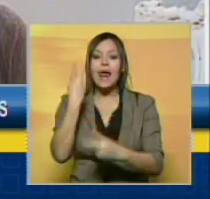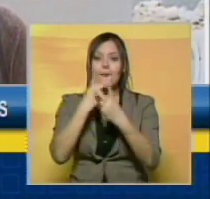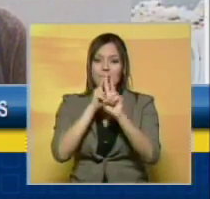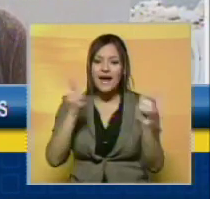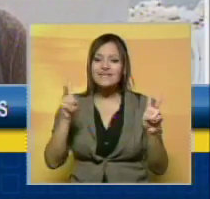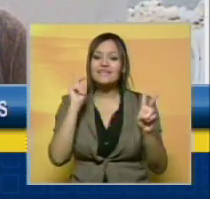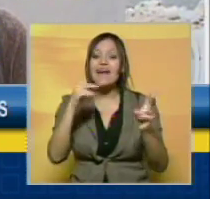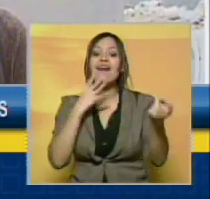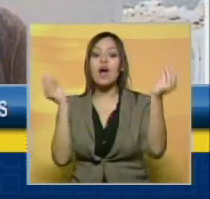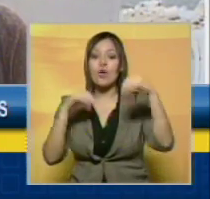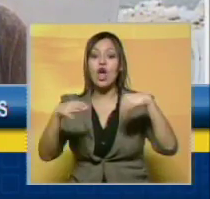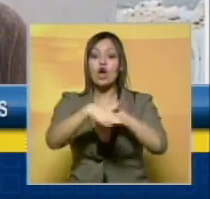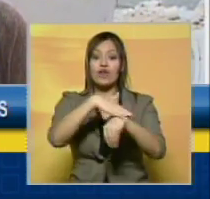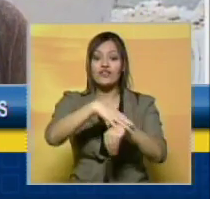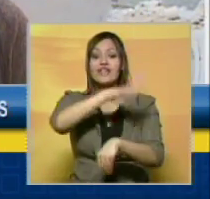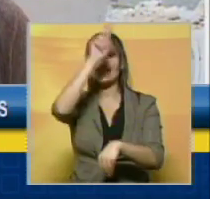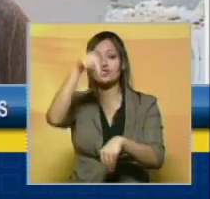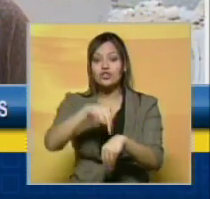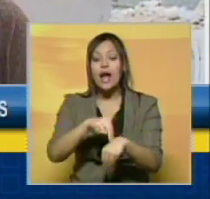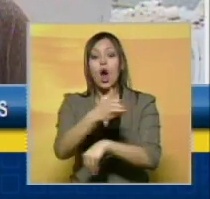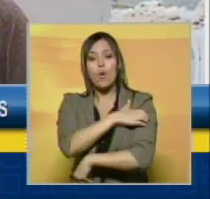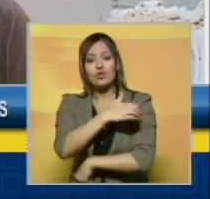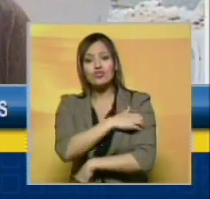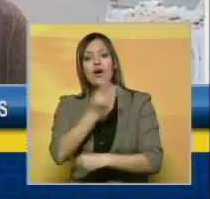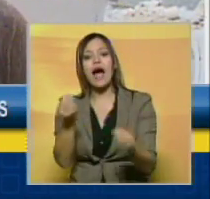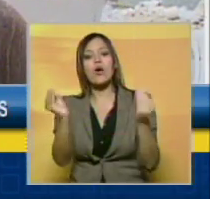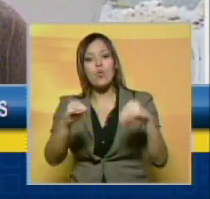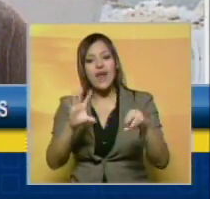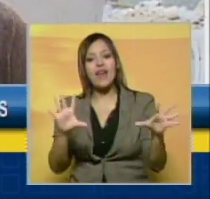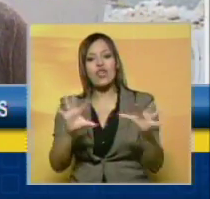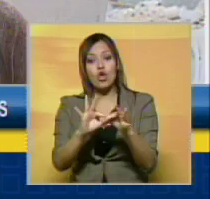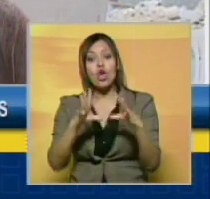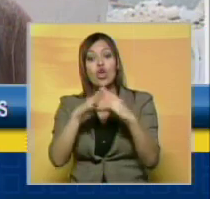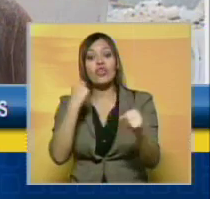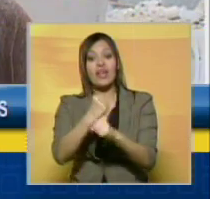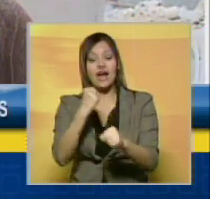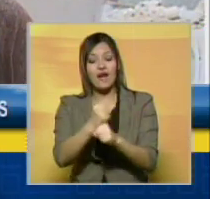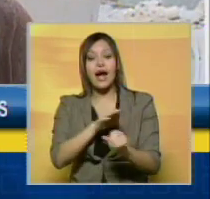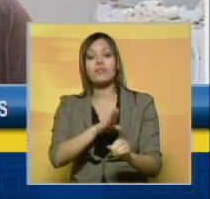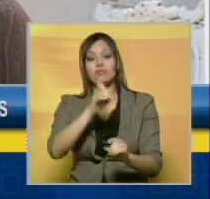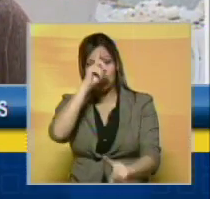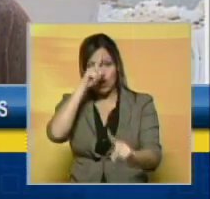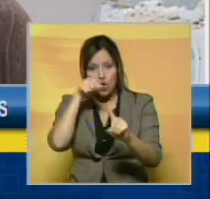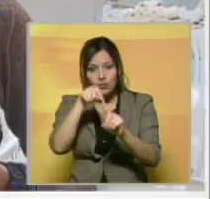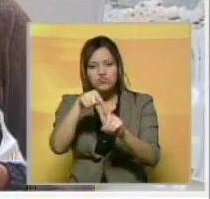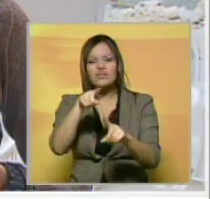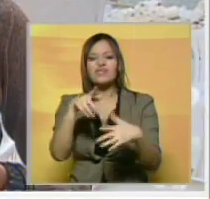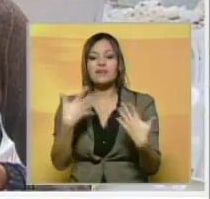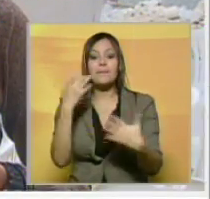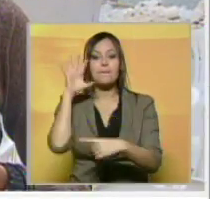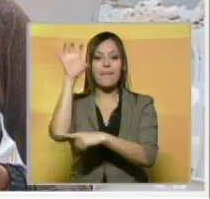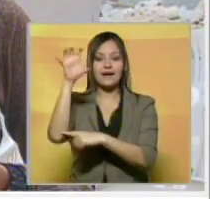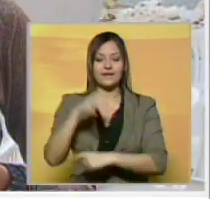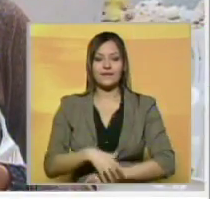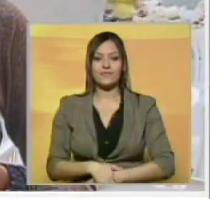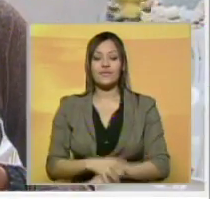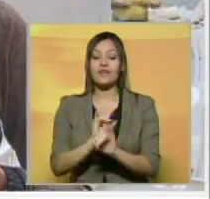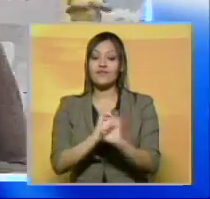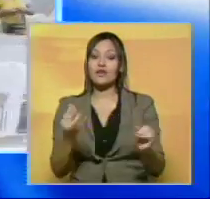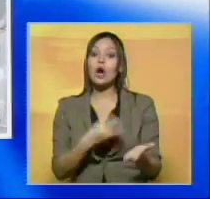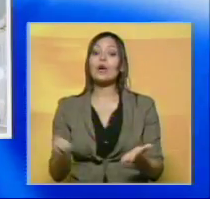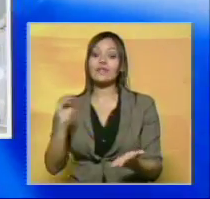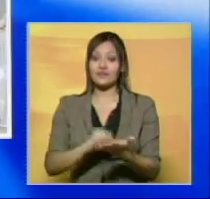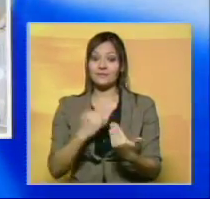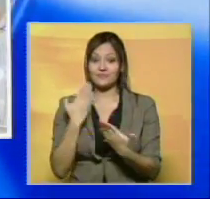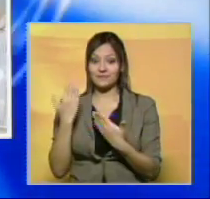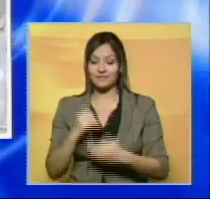logrando acuerdos entre el gobierno nacional y la oposición, todos trabajando a favor del país. Es la información que tenemos a esta hora y con ella retornamos el